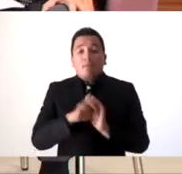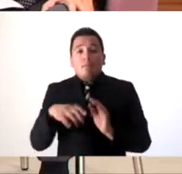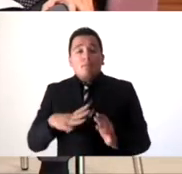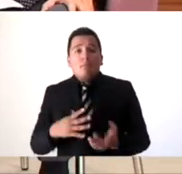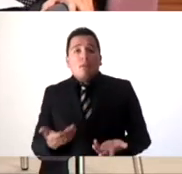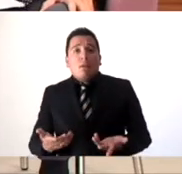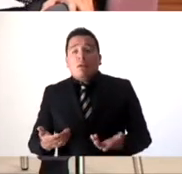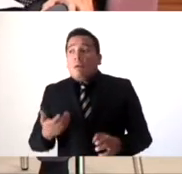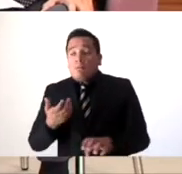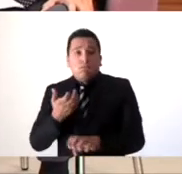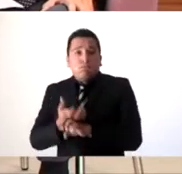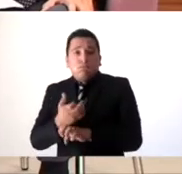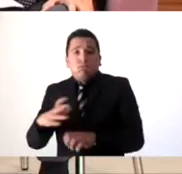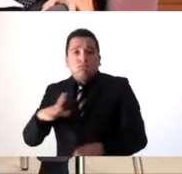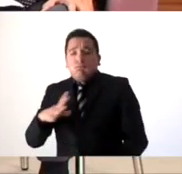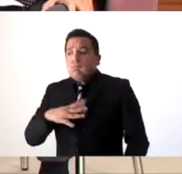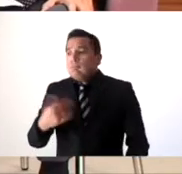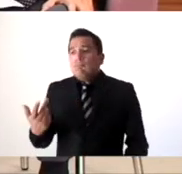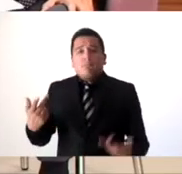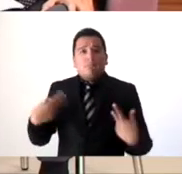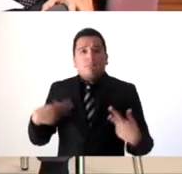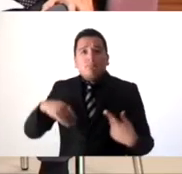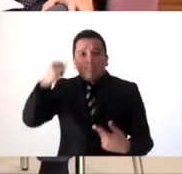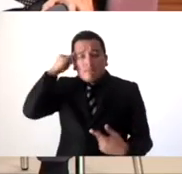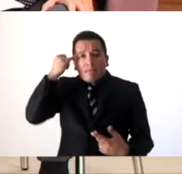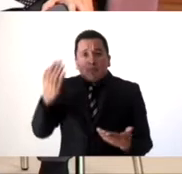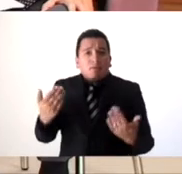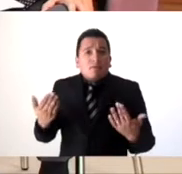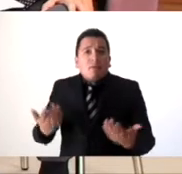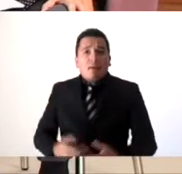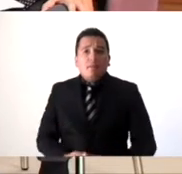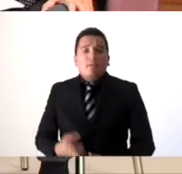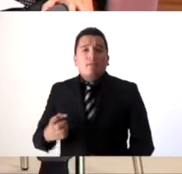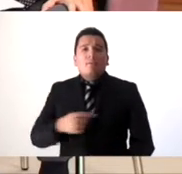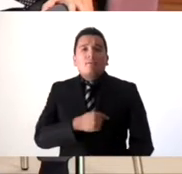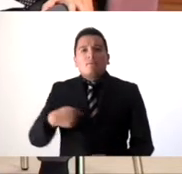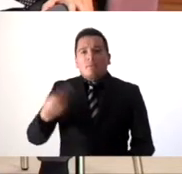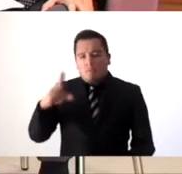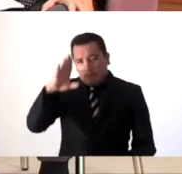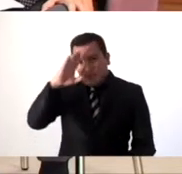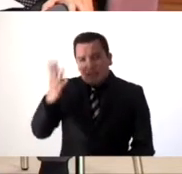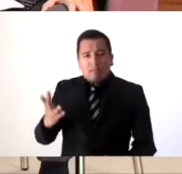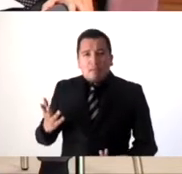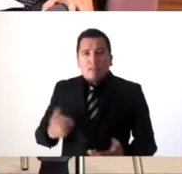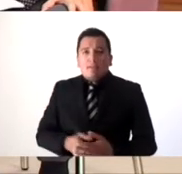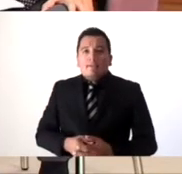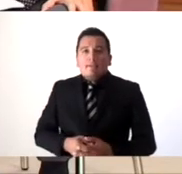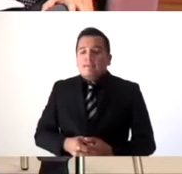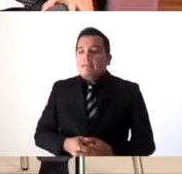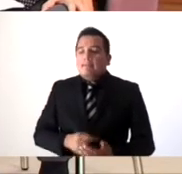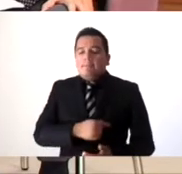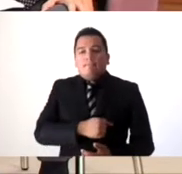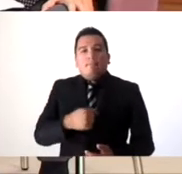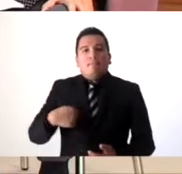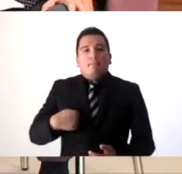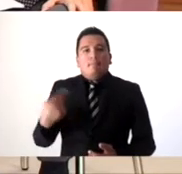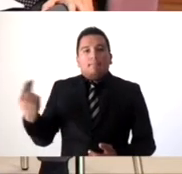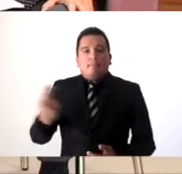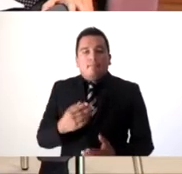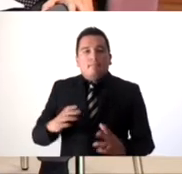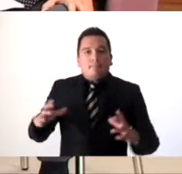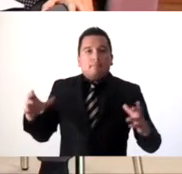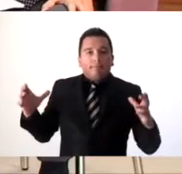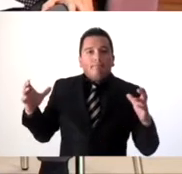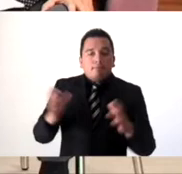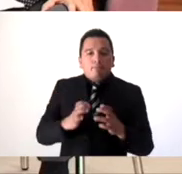que no tienen esta composición en donde no es necesario legislar, pero justamente eso es lo que te dice el federalismo, es tener la posibilidad de